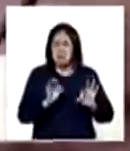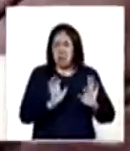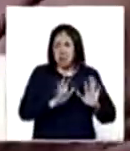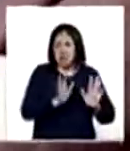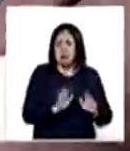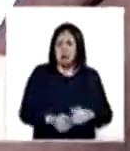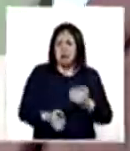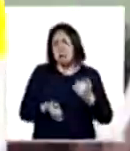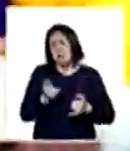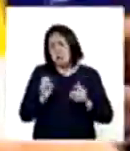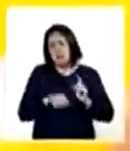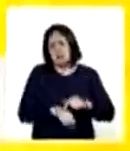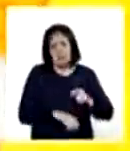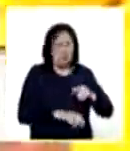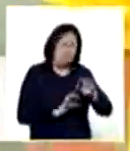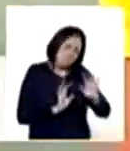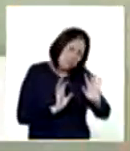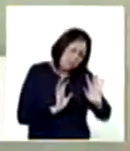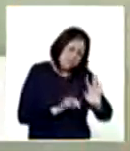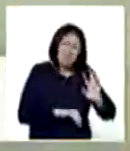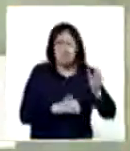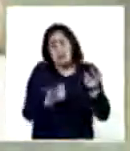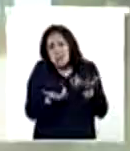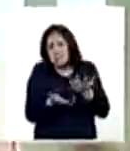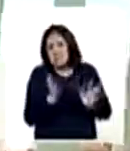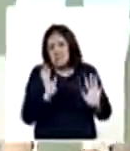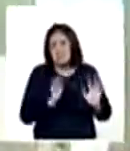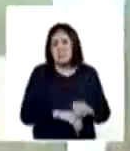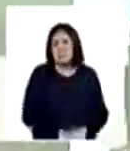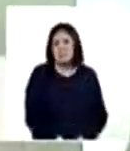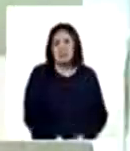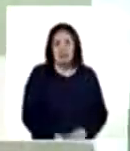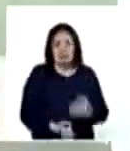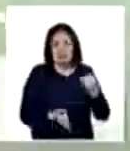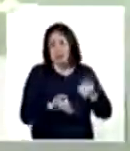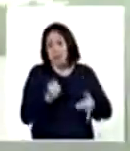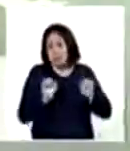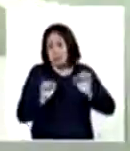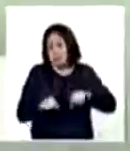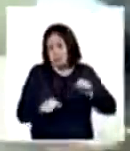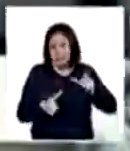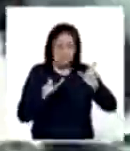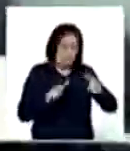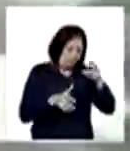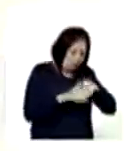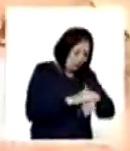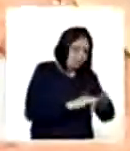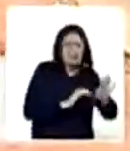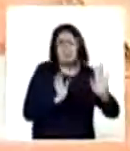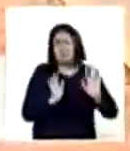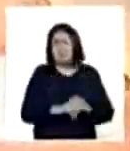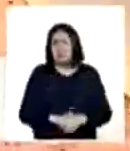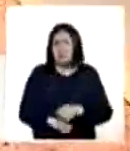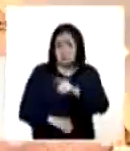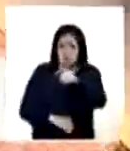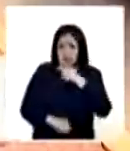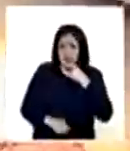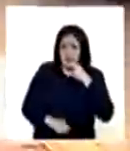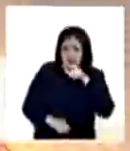A última hora, la última hora, pero bueno, la final la gente entró y puede ser. La señorita